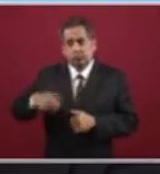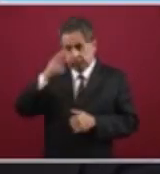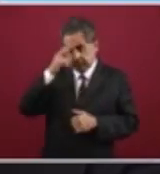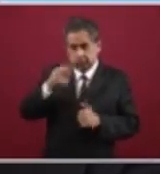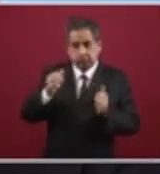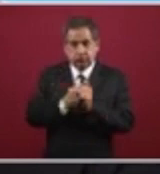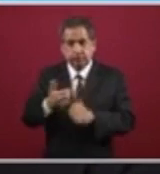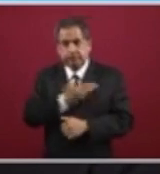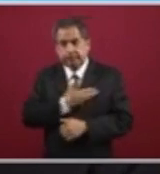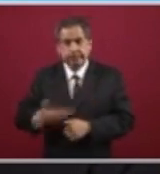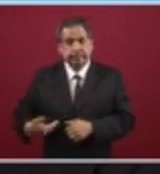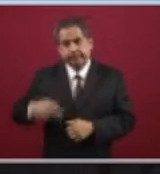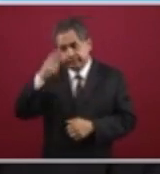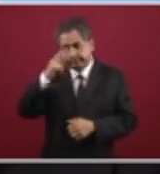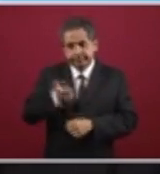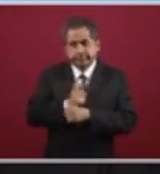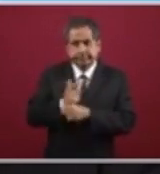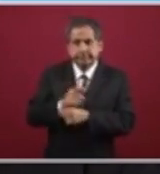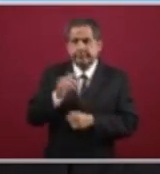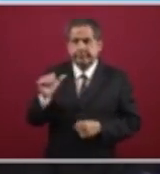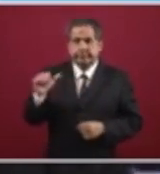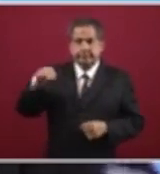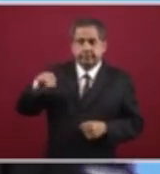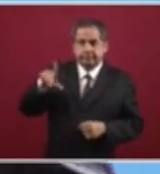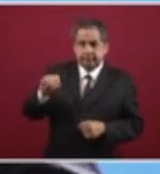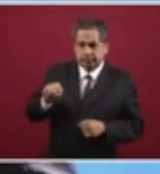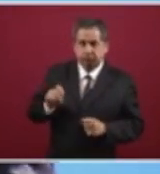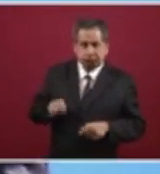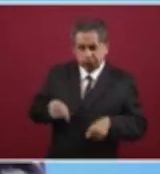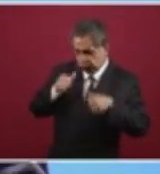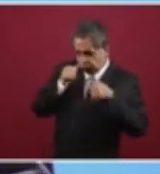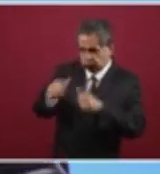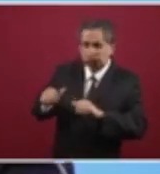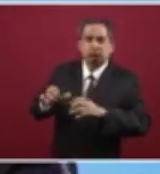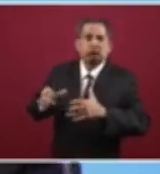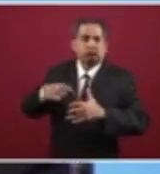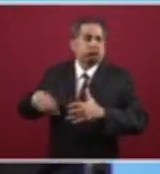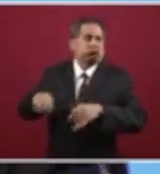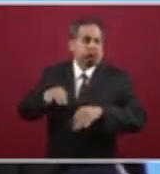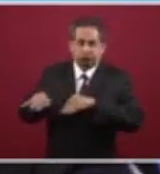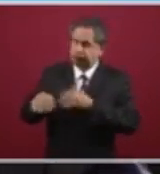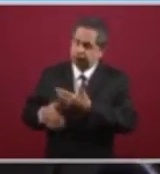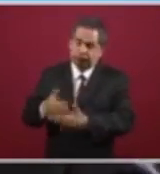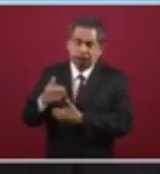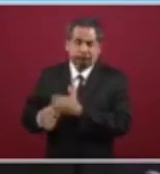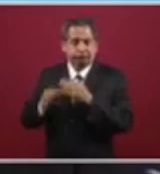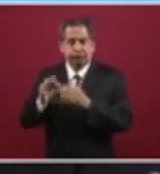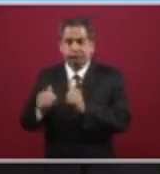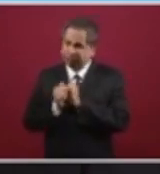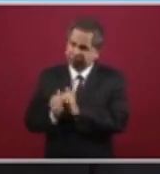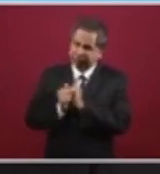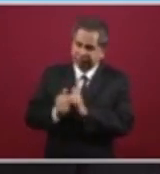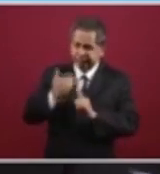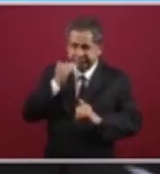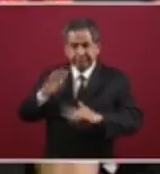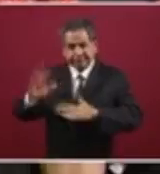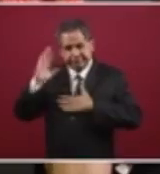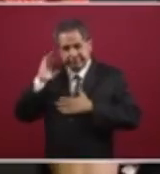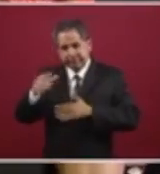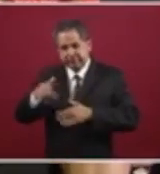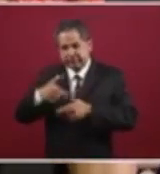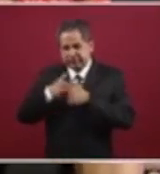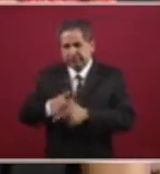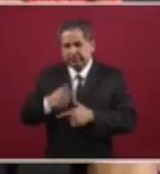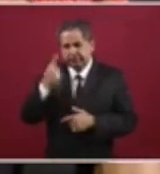con el presidente de la República, licenciado Andrés Manuel López Obrador, estamos trabajando arduamente con un compromiso firme e